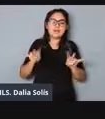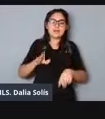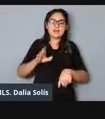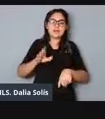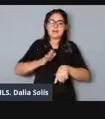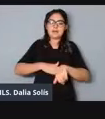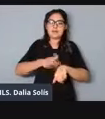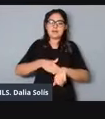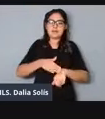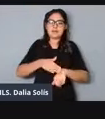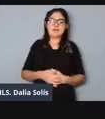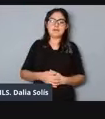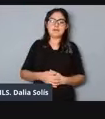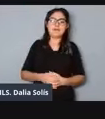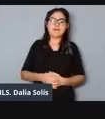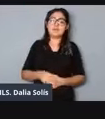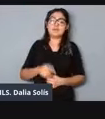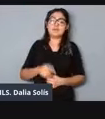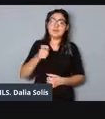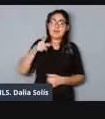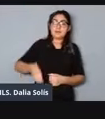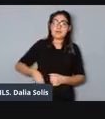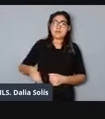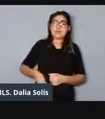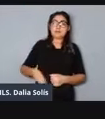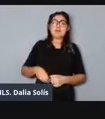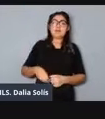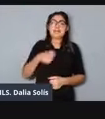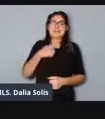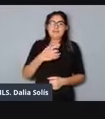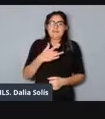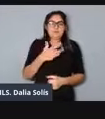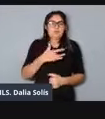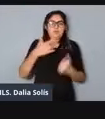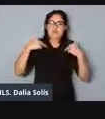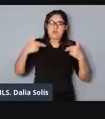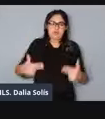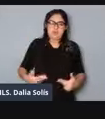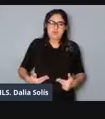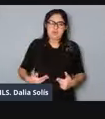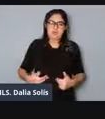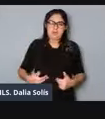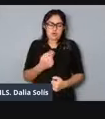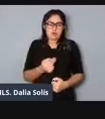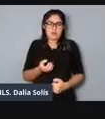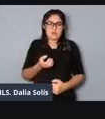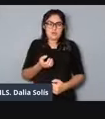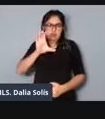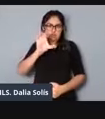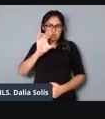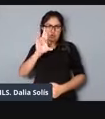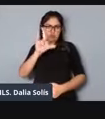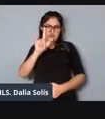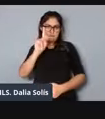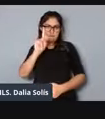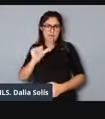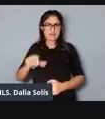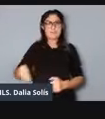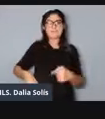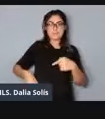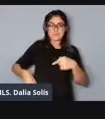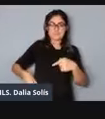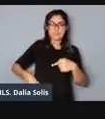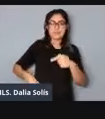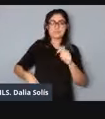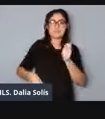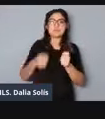es que la culpa, a veces la emoción humana llamada culpa, debe verse como también una adaptación,